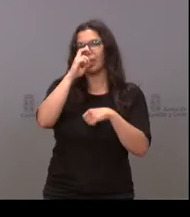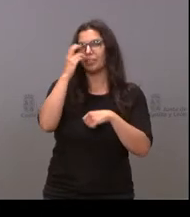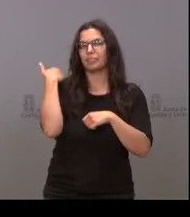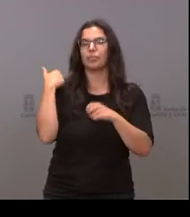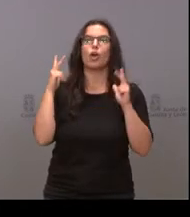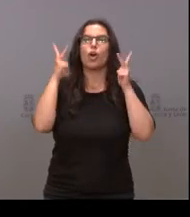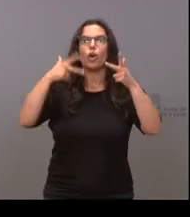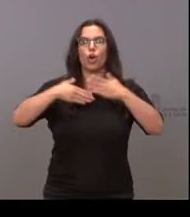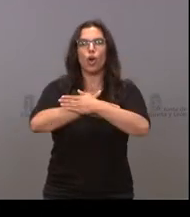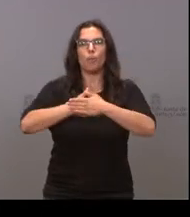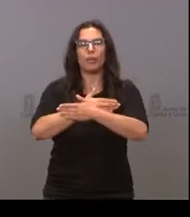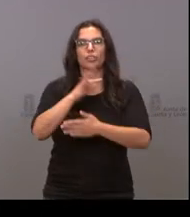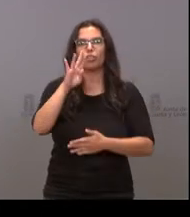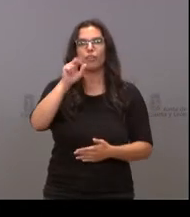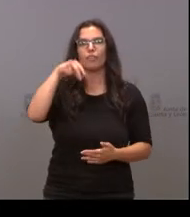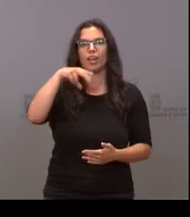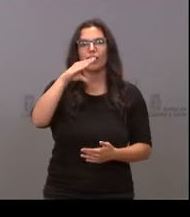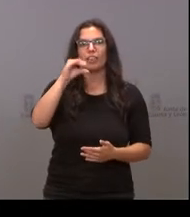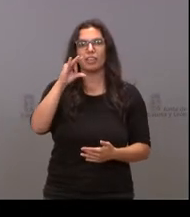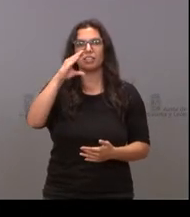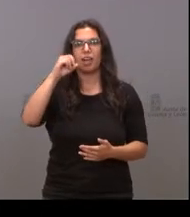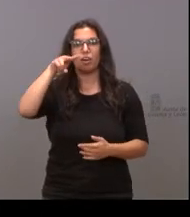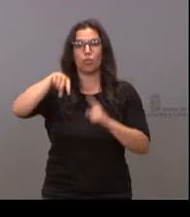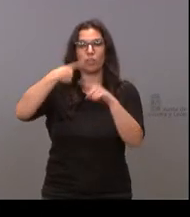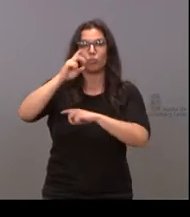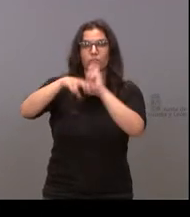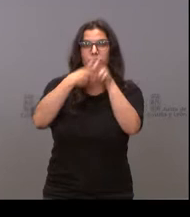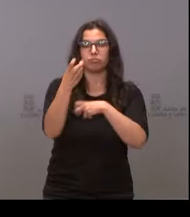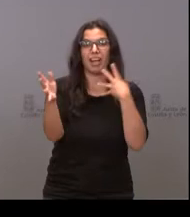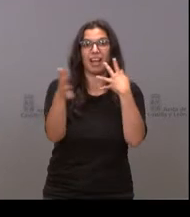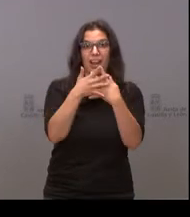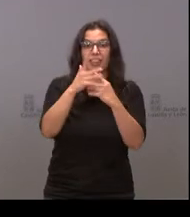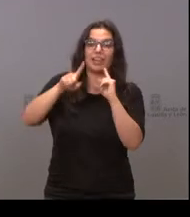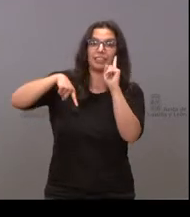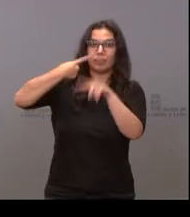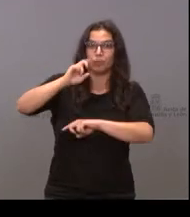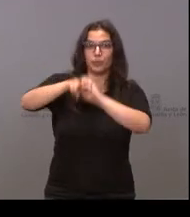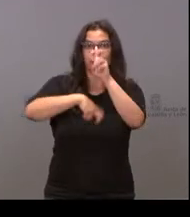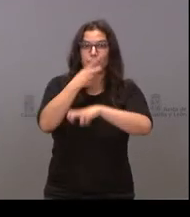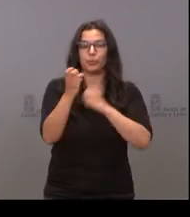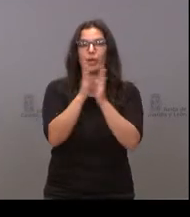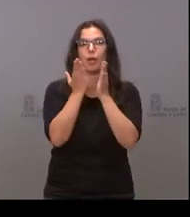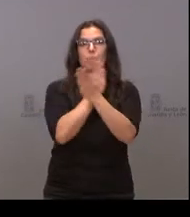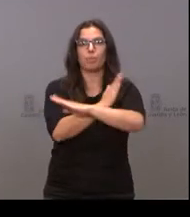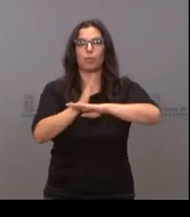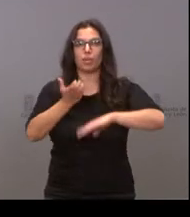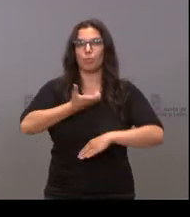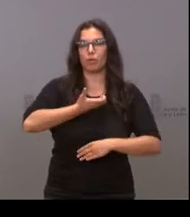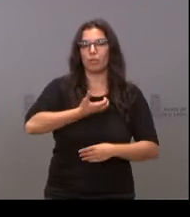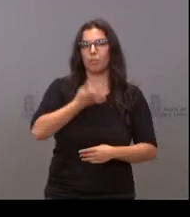convertido más tarde en cárcel y hoy en biblioteca municipal y casa de cultura